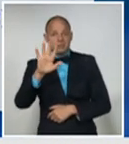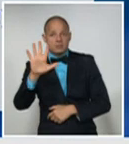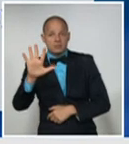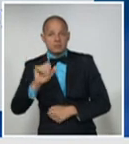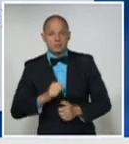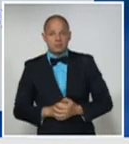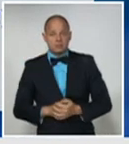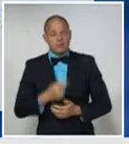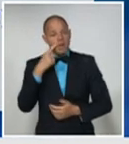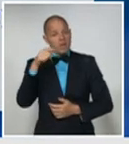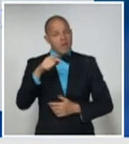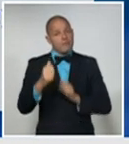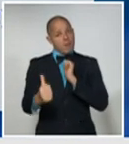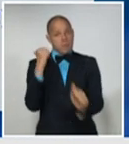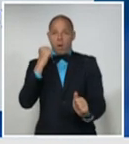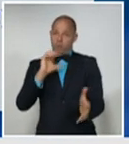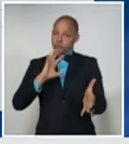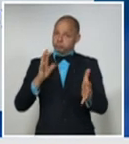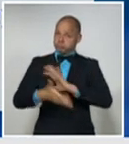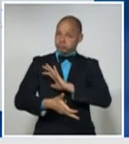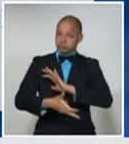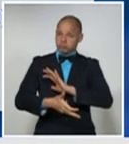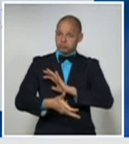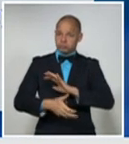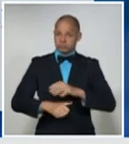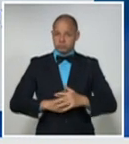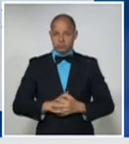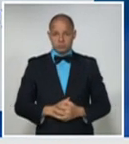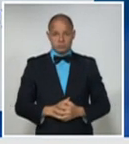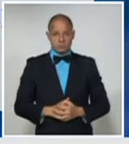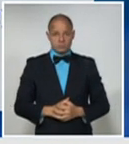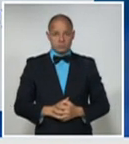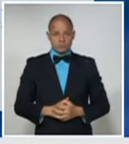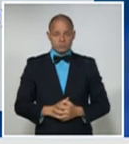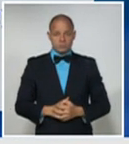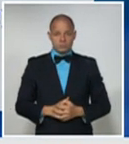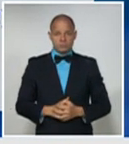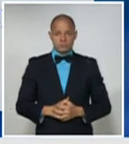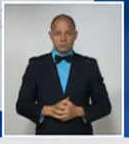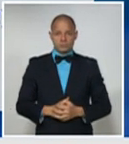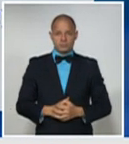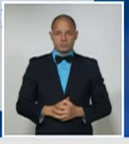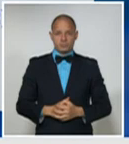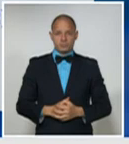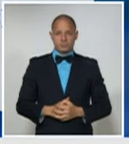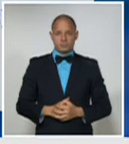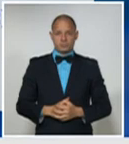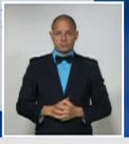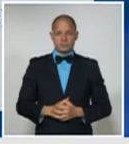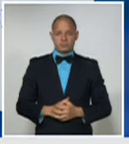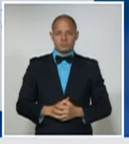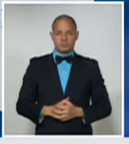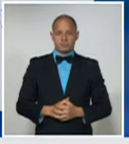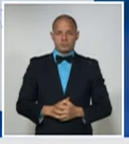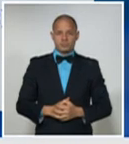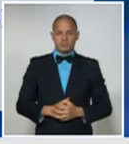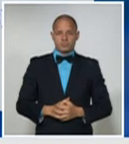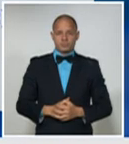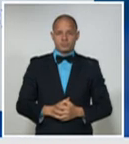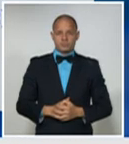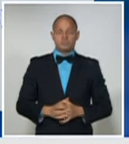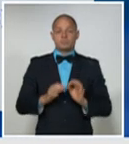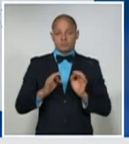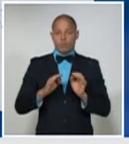complejo de la situación que se está enfrentando. Estamos hablando de 175 casos